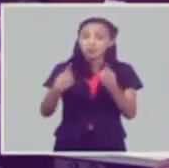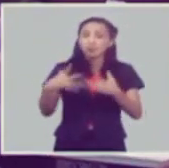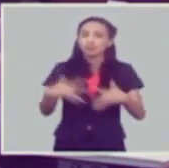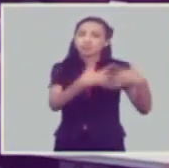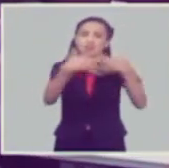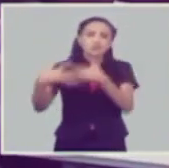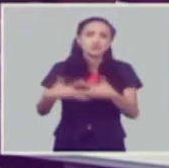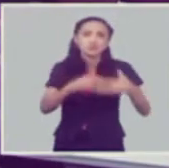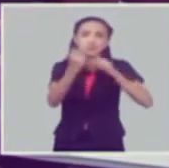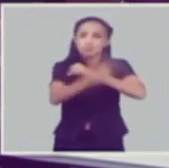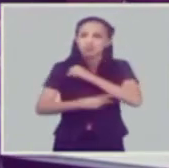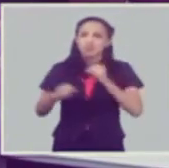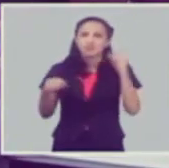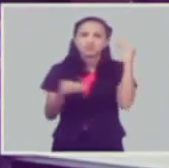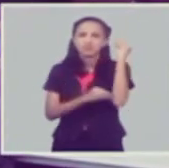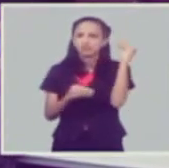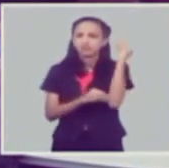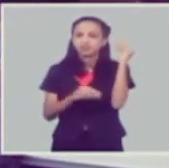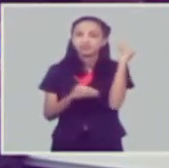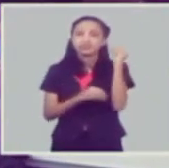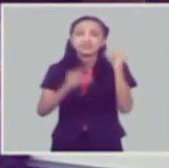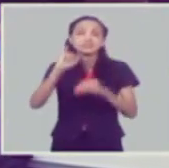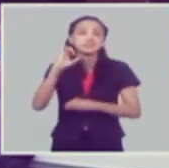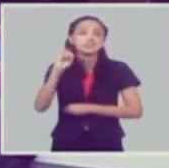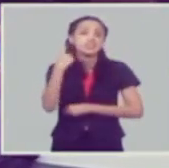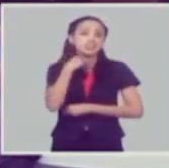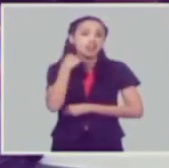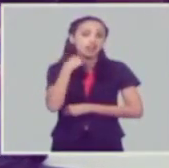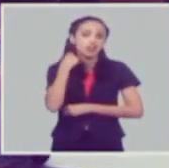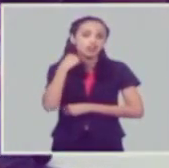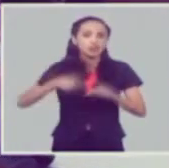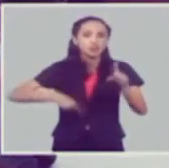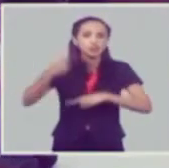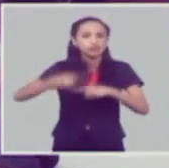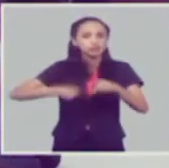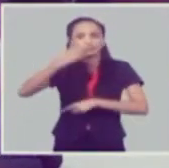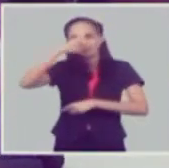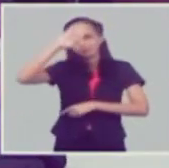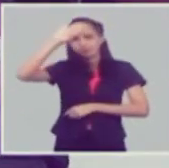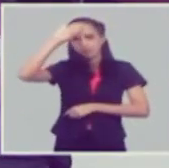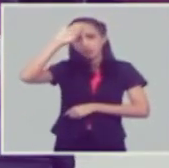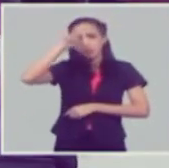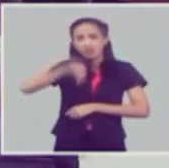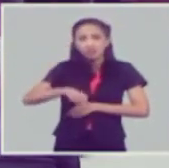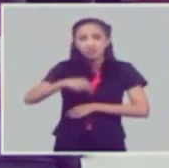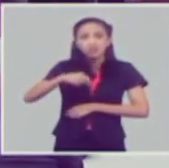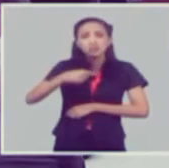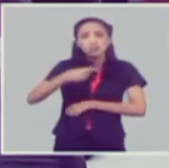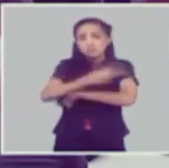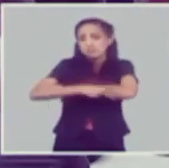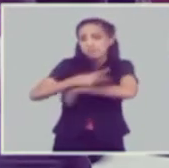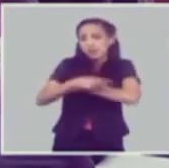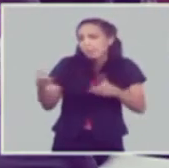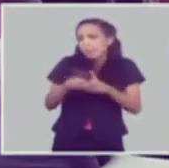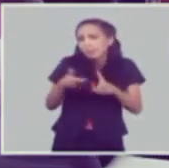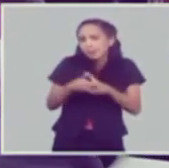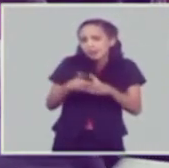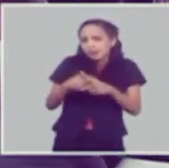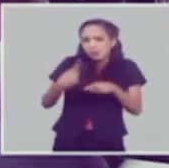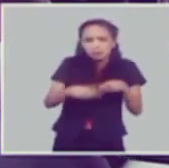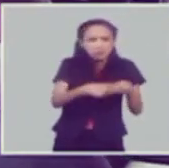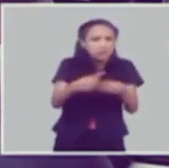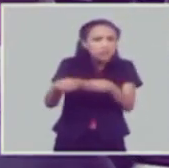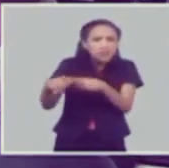Unidos para someter durante 60 años a la asfixia económica a una nación relativamente pequeña y de escasas